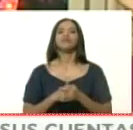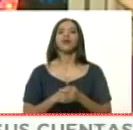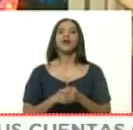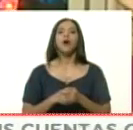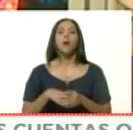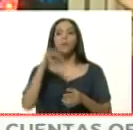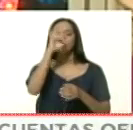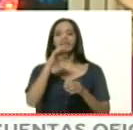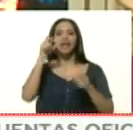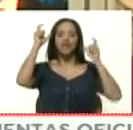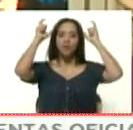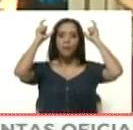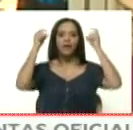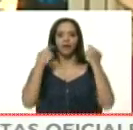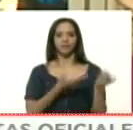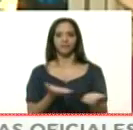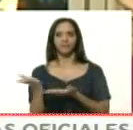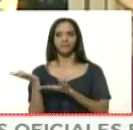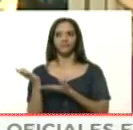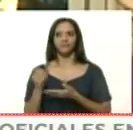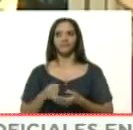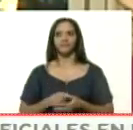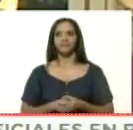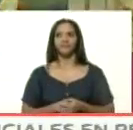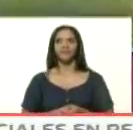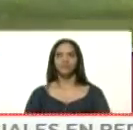bovino, Rongrat. Adelante, por favor.